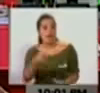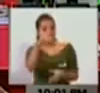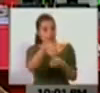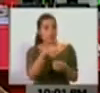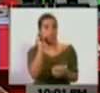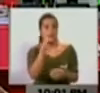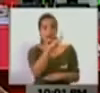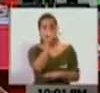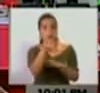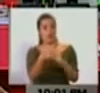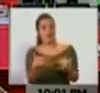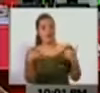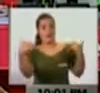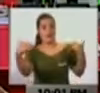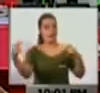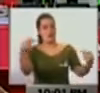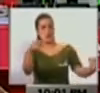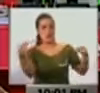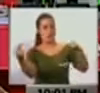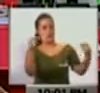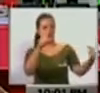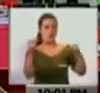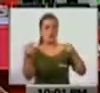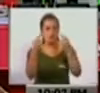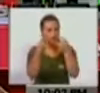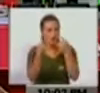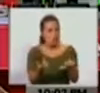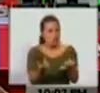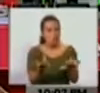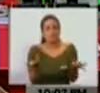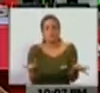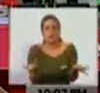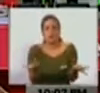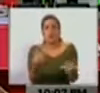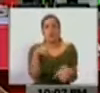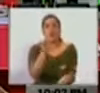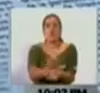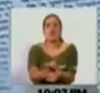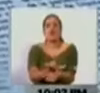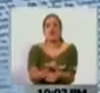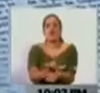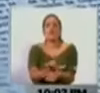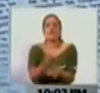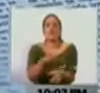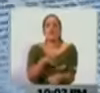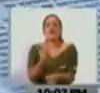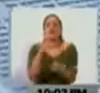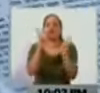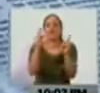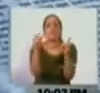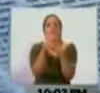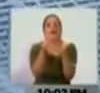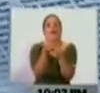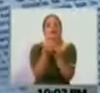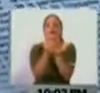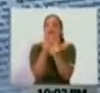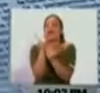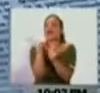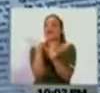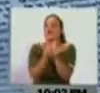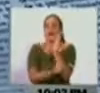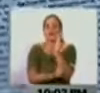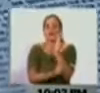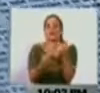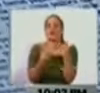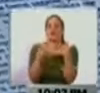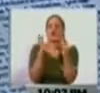lejos de adecentar la lucha política, solo sirven para conjugar el verbo robar. De Aristóbulo, en la Asamblea